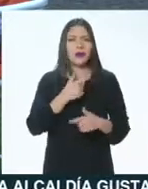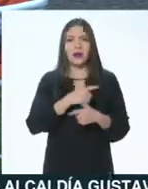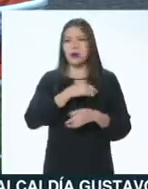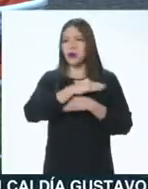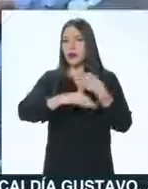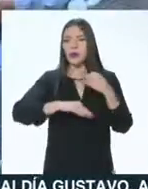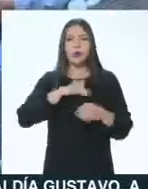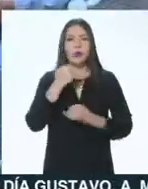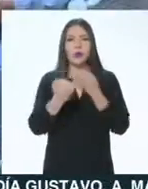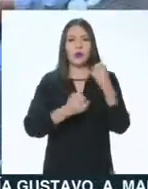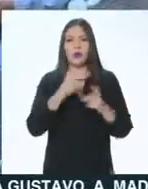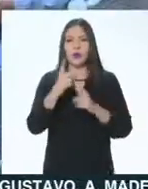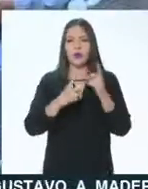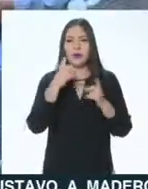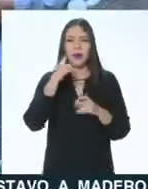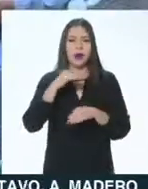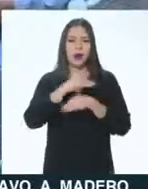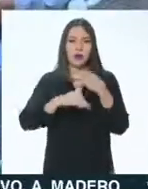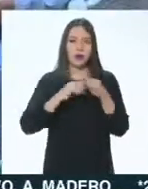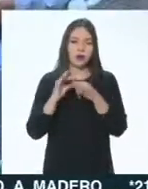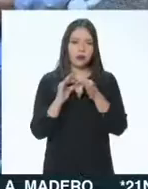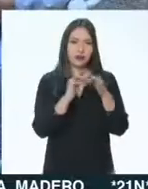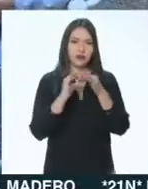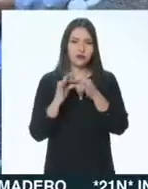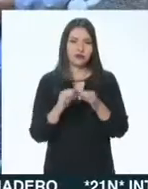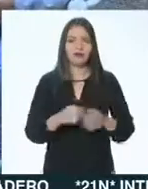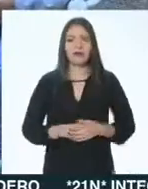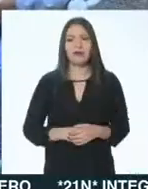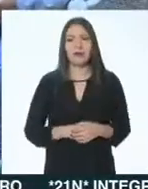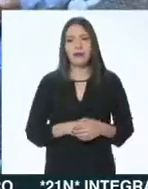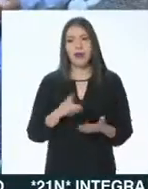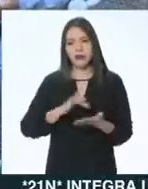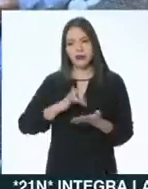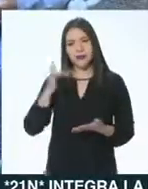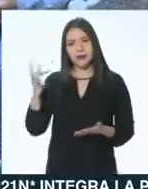deporte es para todos. Gracias. Bueno, muchísimas gracias y regresamos al estudio.